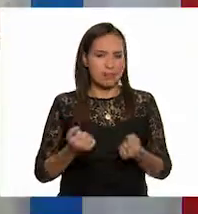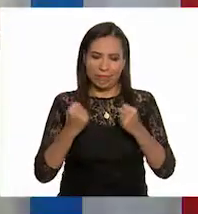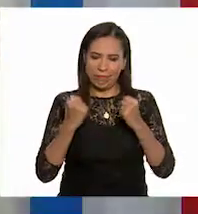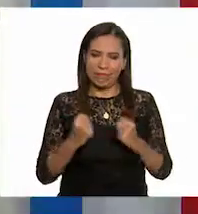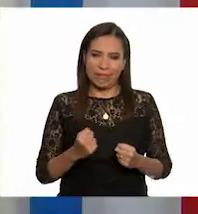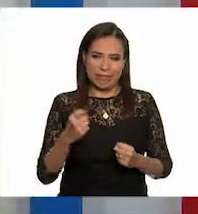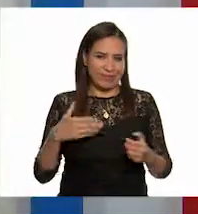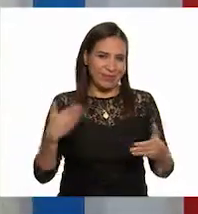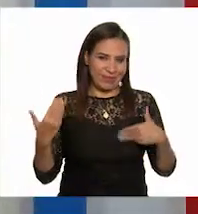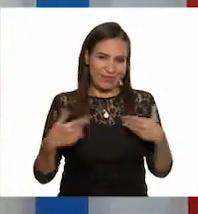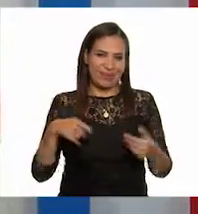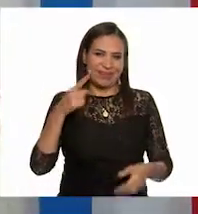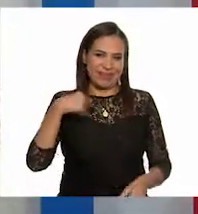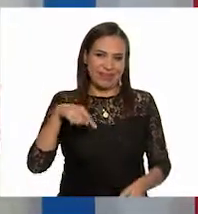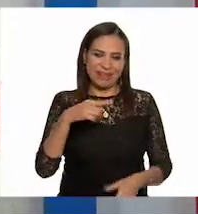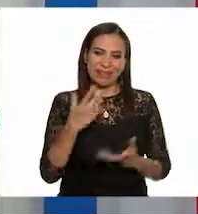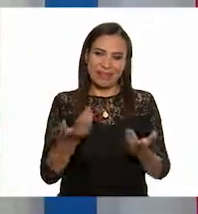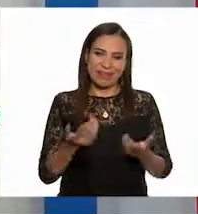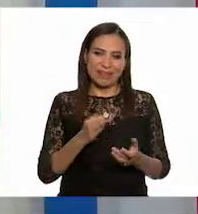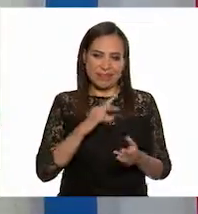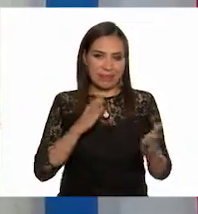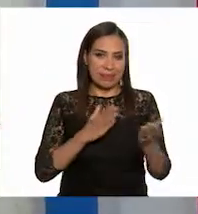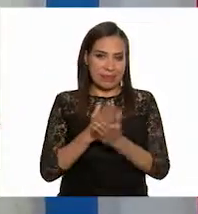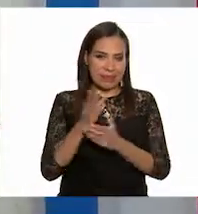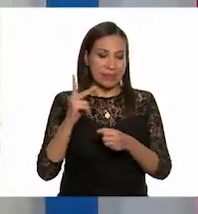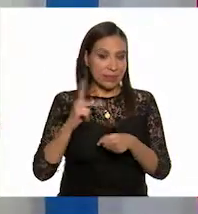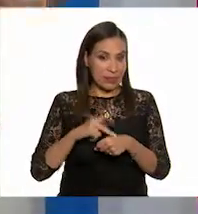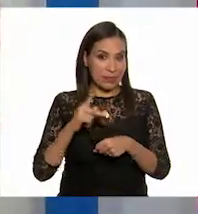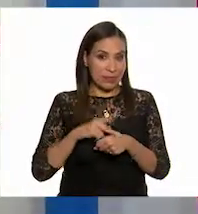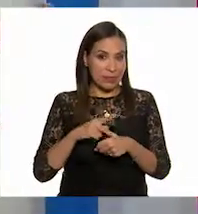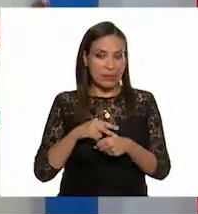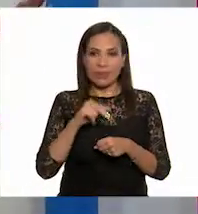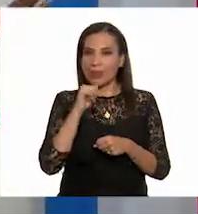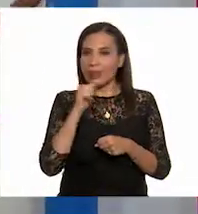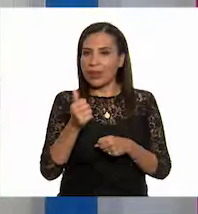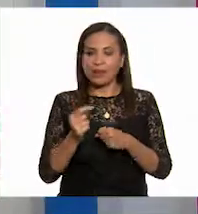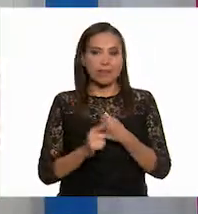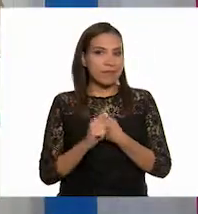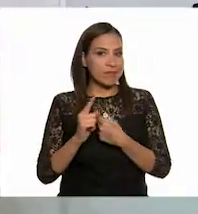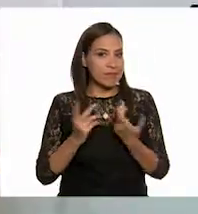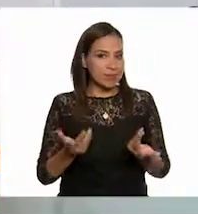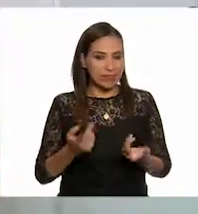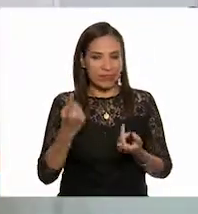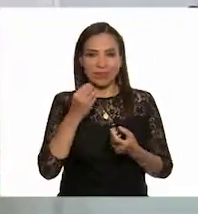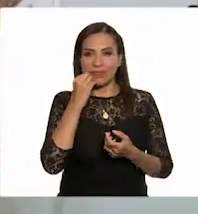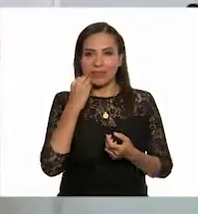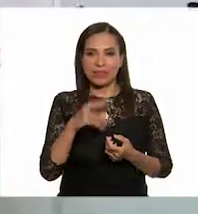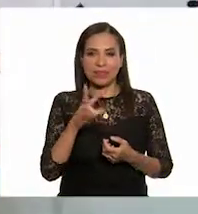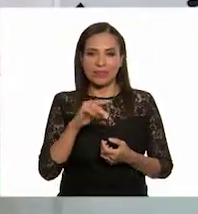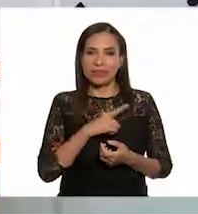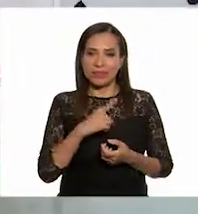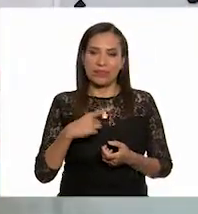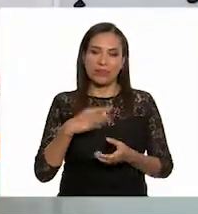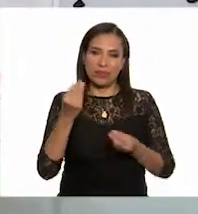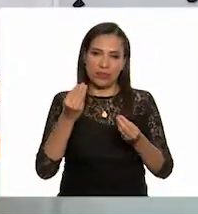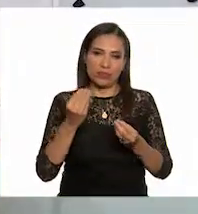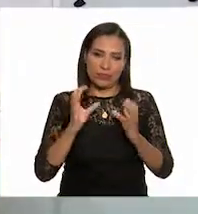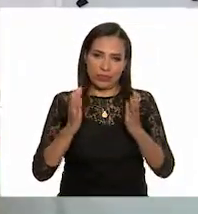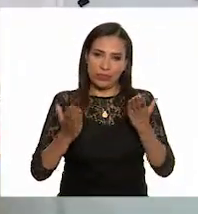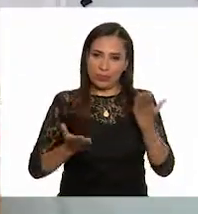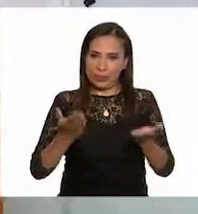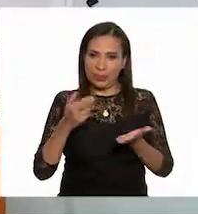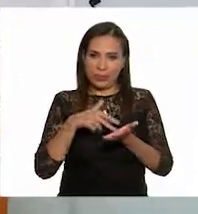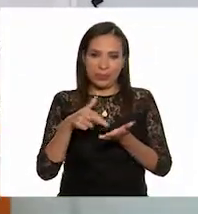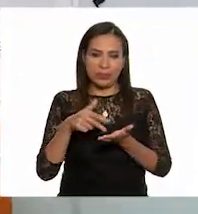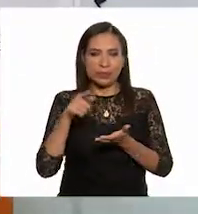Seguro porque se está divirtiendo con nosotros y logró pasar las piedras sin ninguna dificultad. ¡Ay, qué padre! Sí, tuvimos que tener mucho equilibrio.